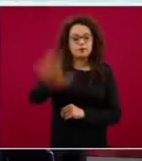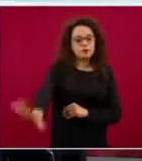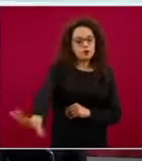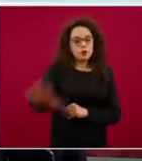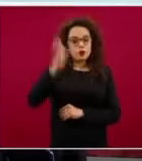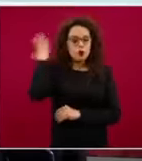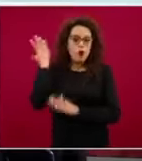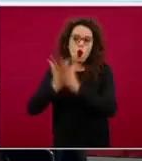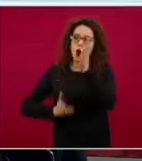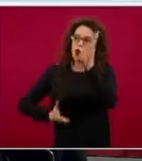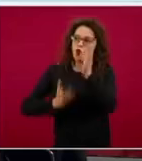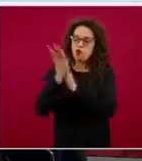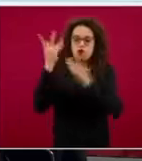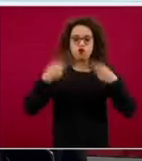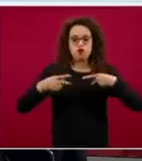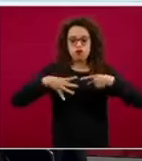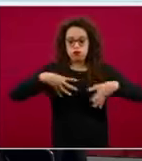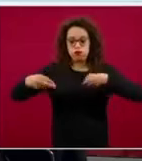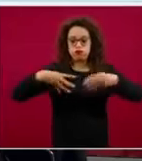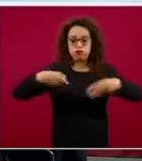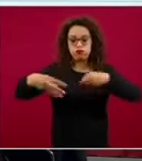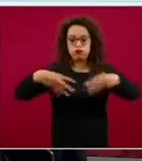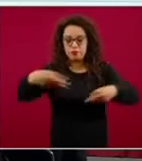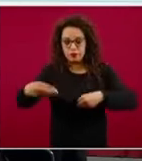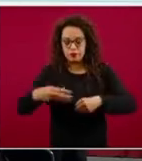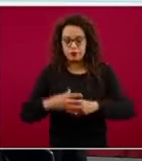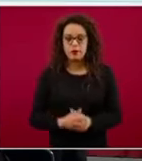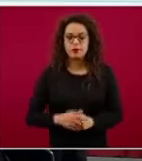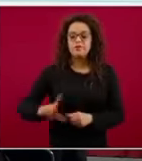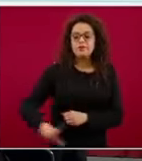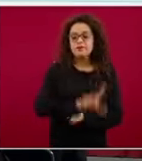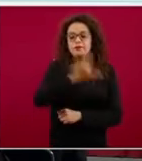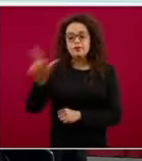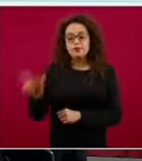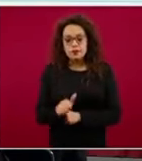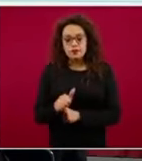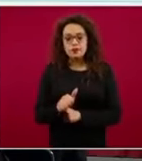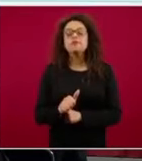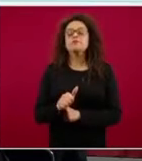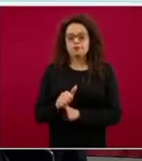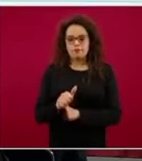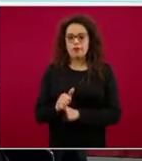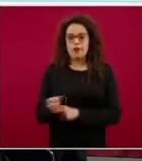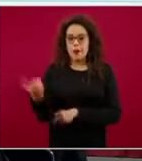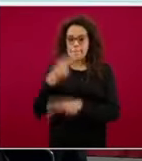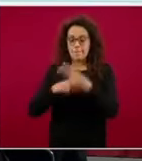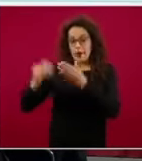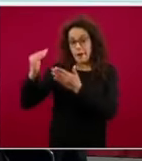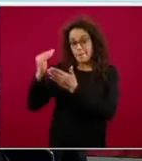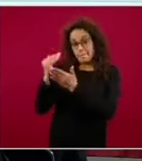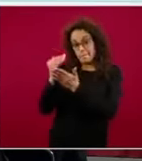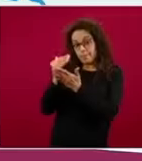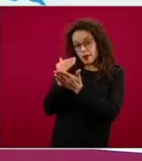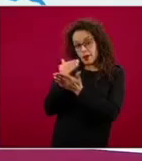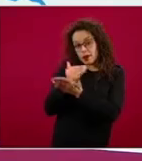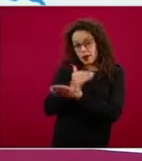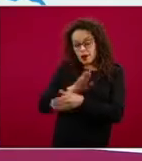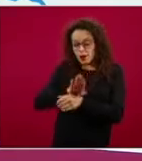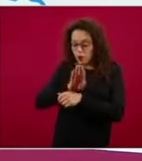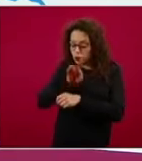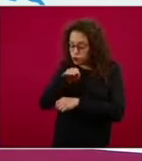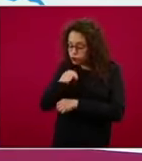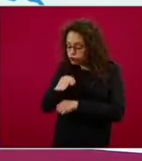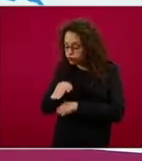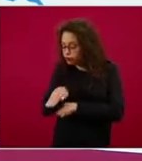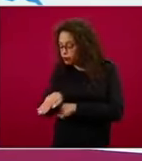de casos. Pero posteriormente empezó a descender. Y en la semana 29,